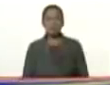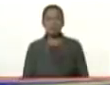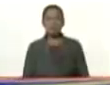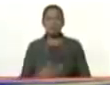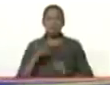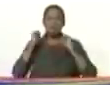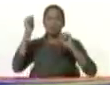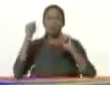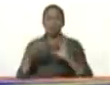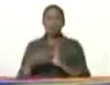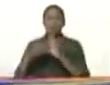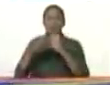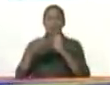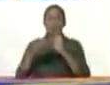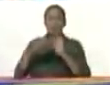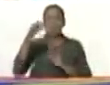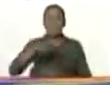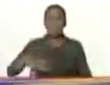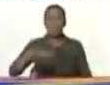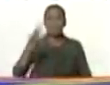Lograron unir la Plaza Venezuela,